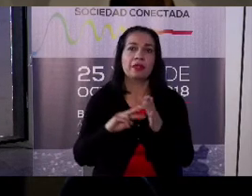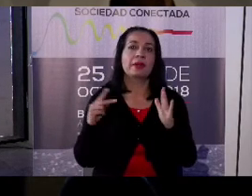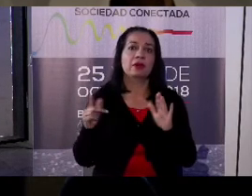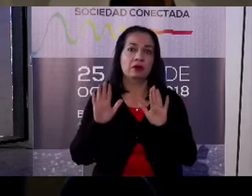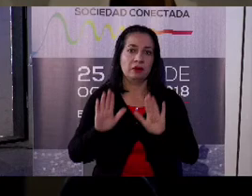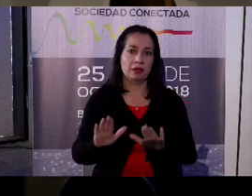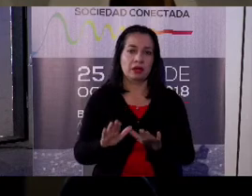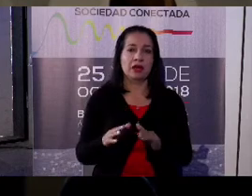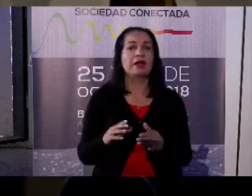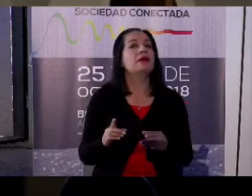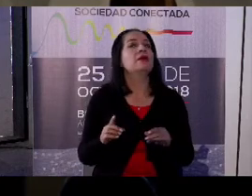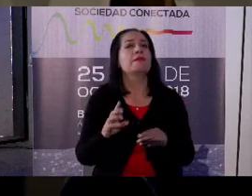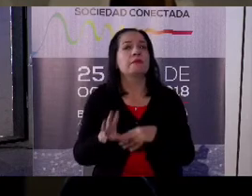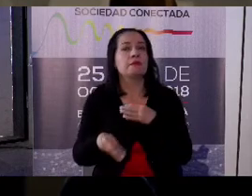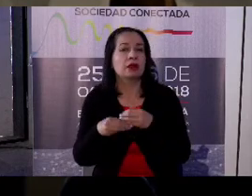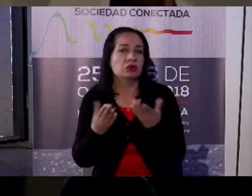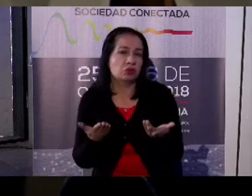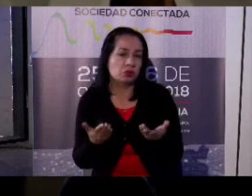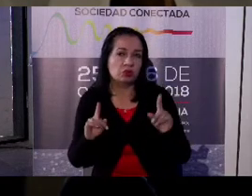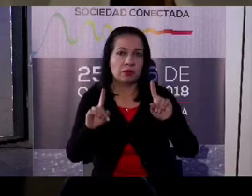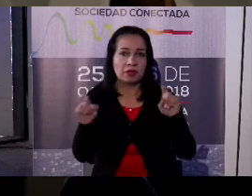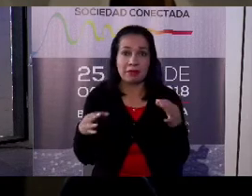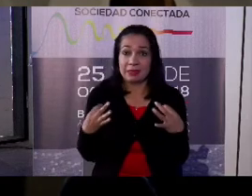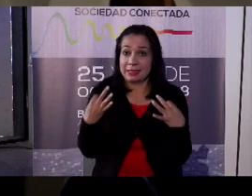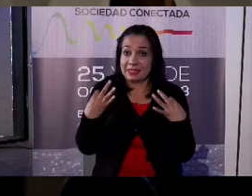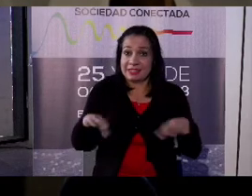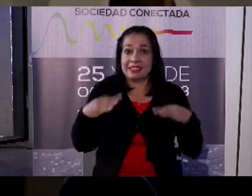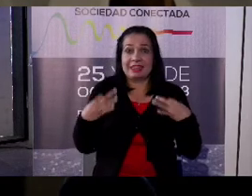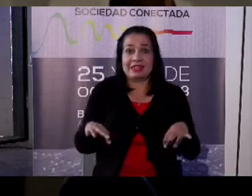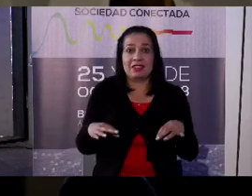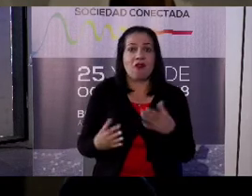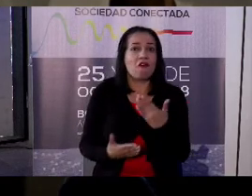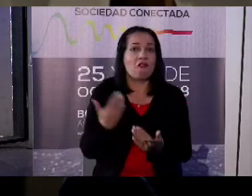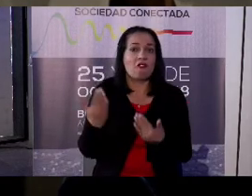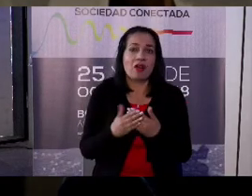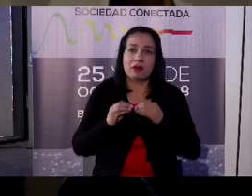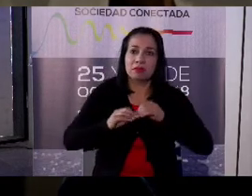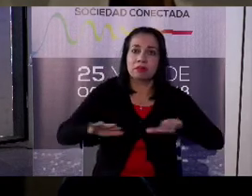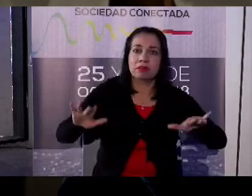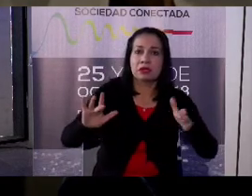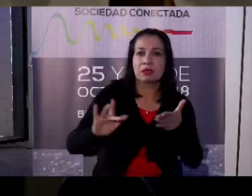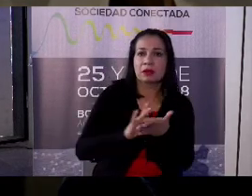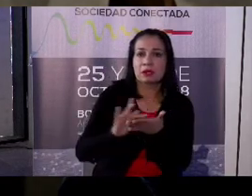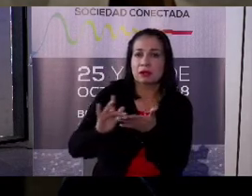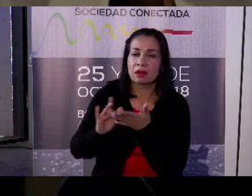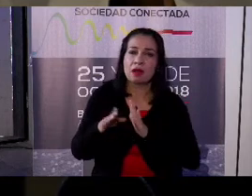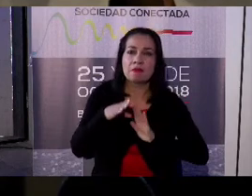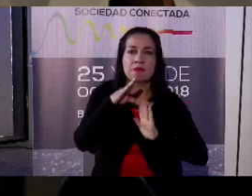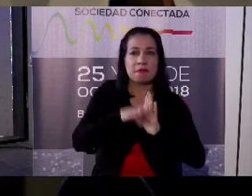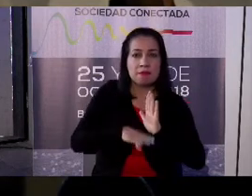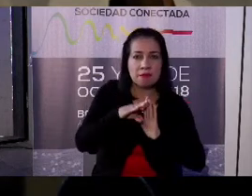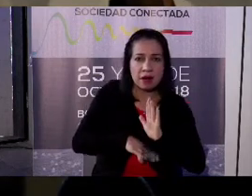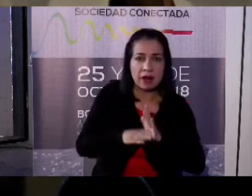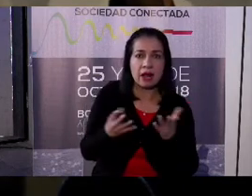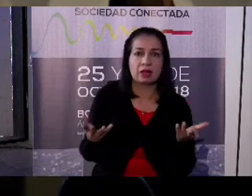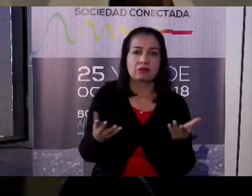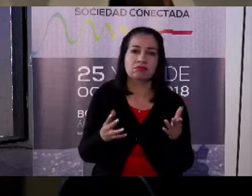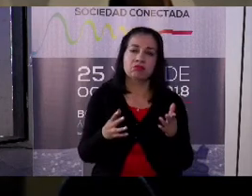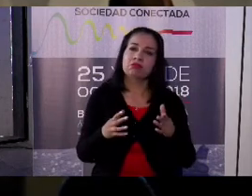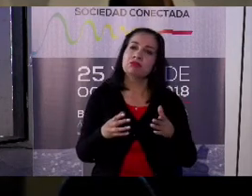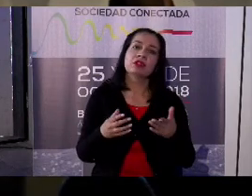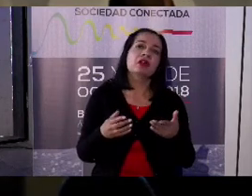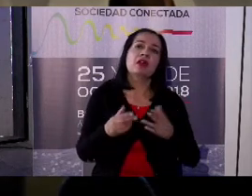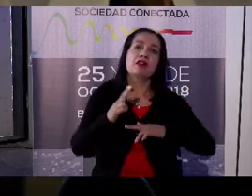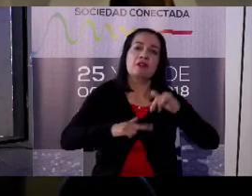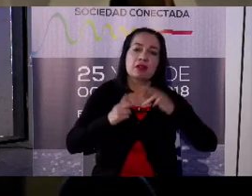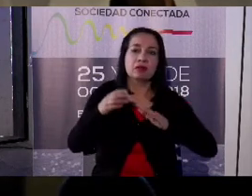también porque el aspecto light llega a los dispositivos estamos hablando dispositivos de bajo costo conectividad de bajo costo infraestructura